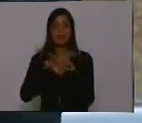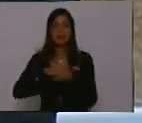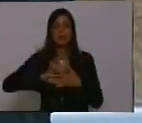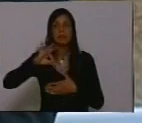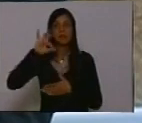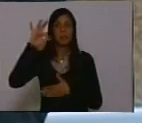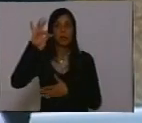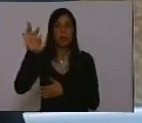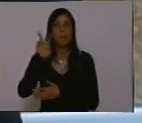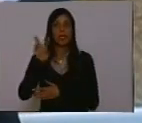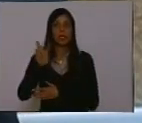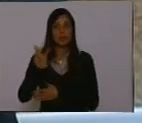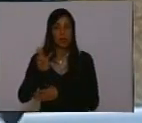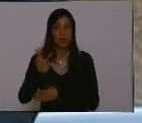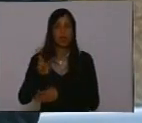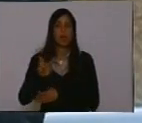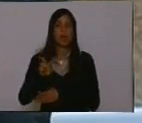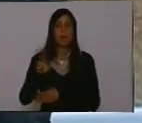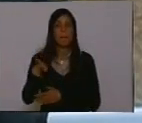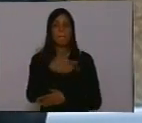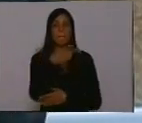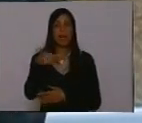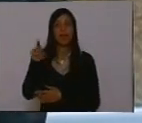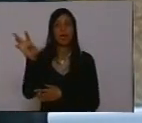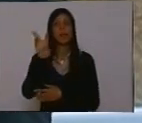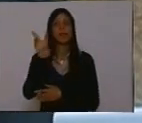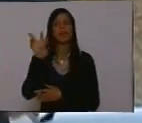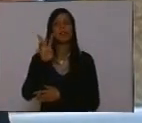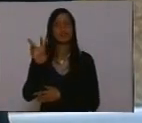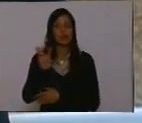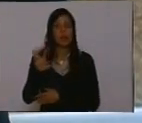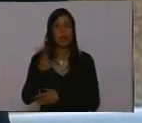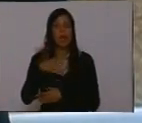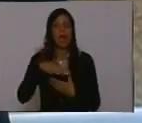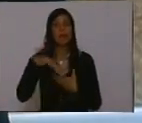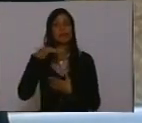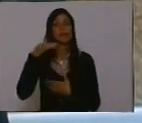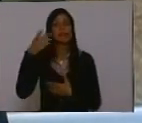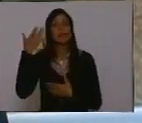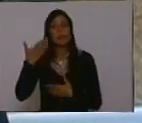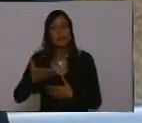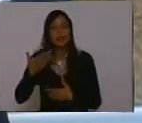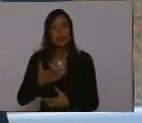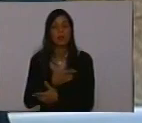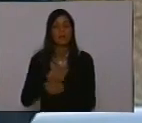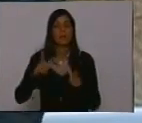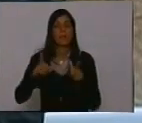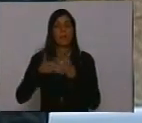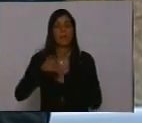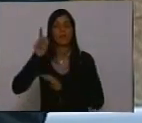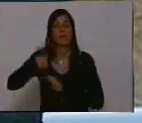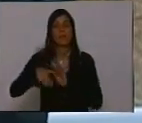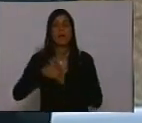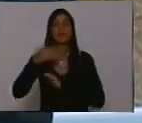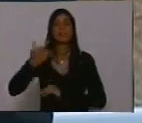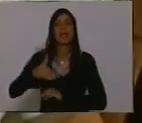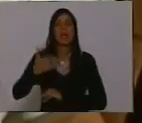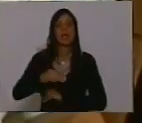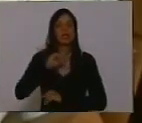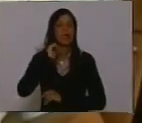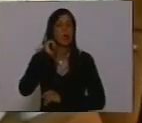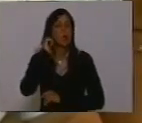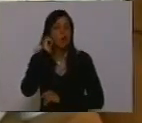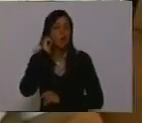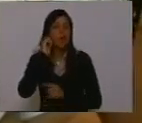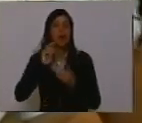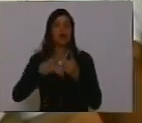y material de la patria venezolana, pero también los derechos de la mujer, los